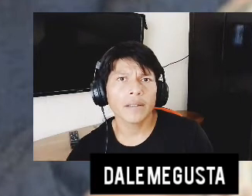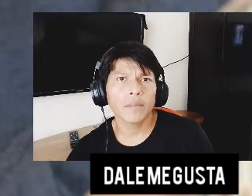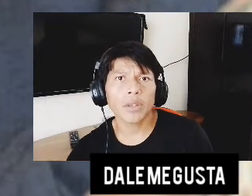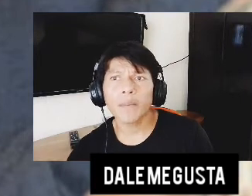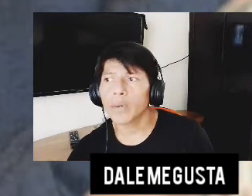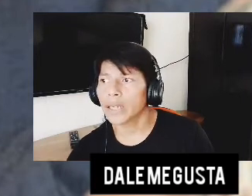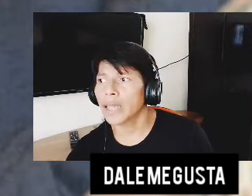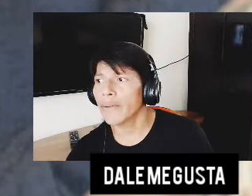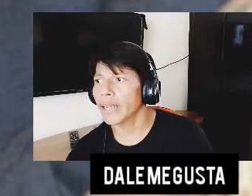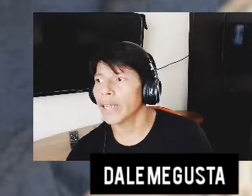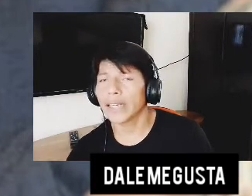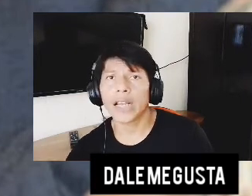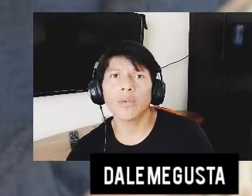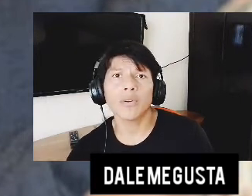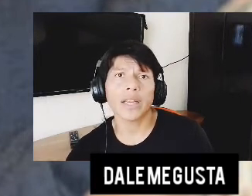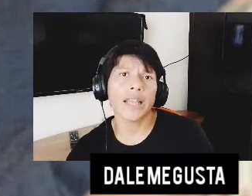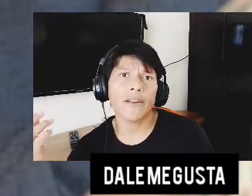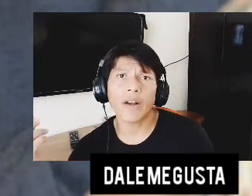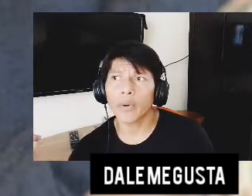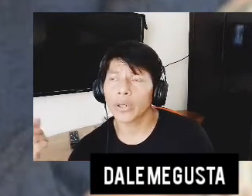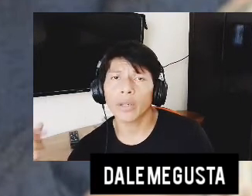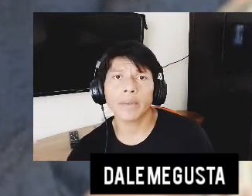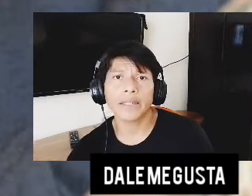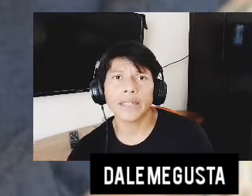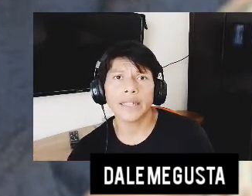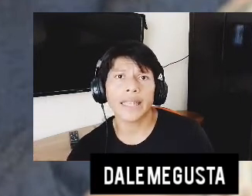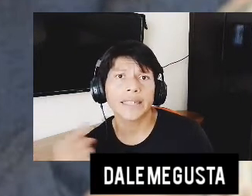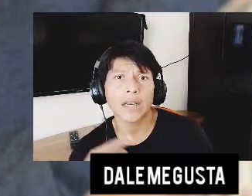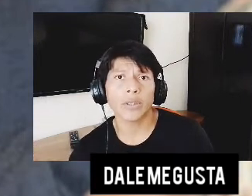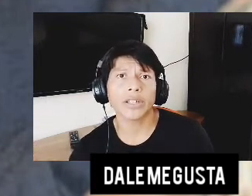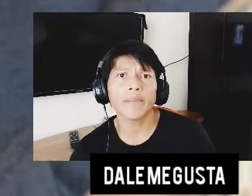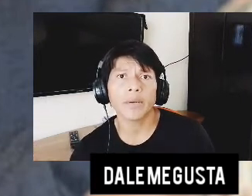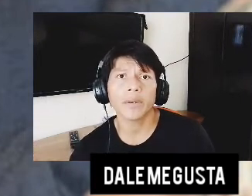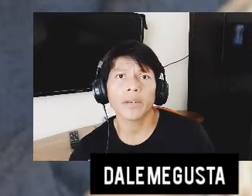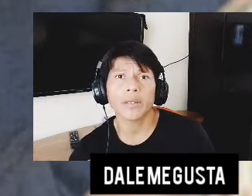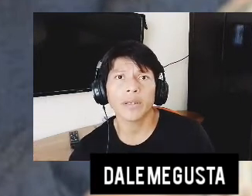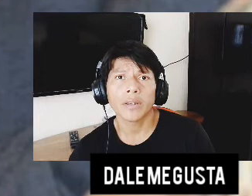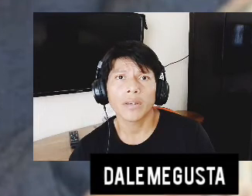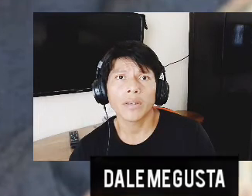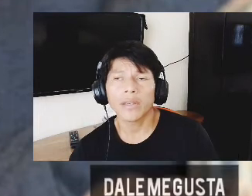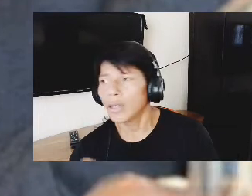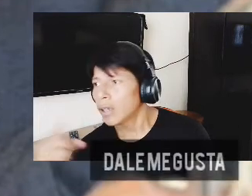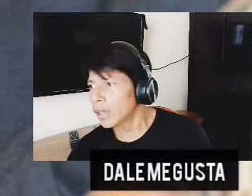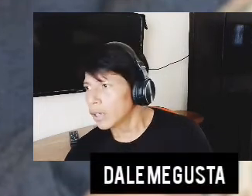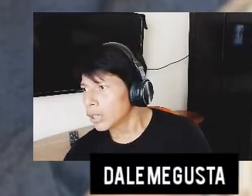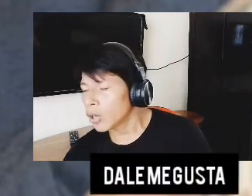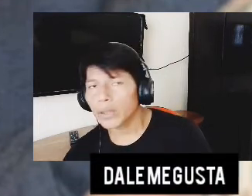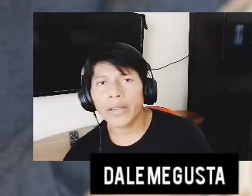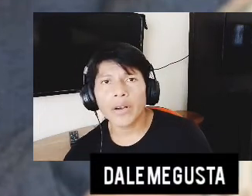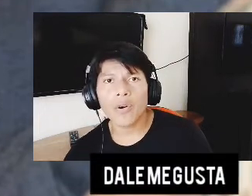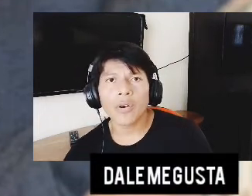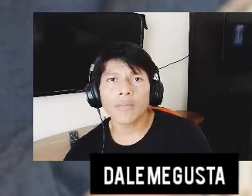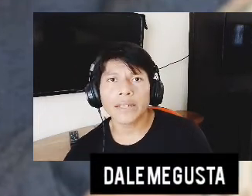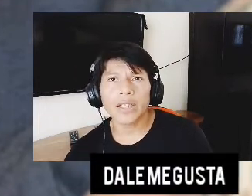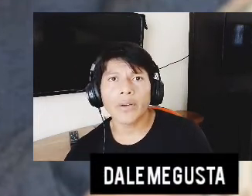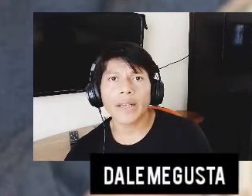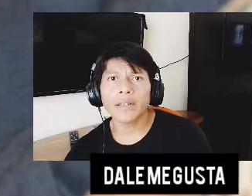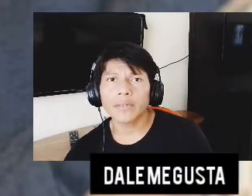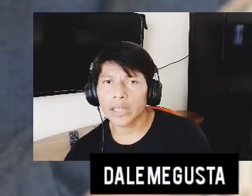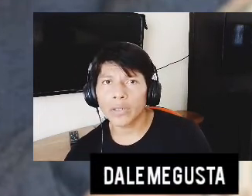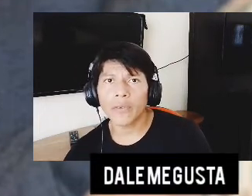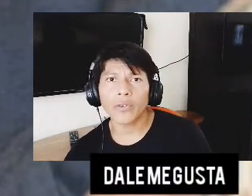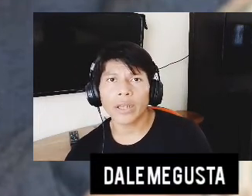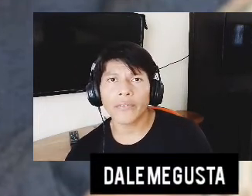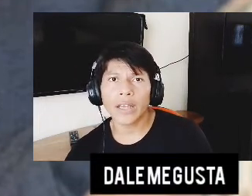bien. ¿Por qué? Porque sabe que Ricardo Monreal, el favorito del presidente, es Claudia Sheinbaum. ¿Y cómo se lleva con Marcelo